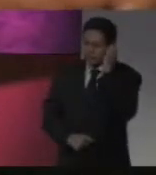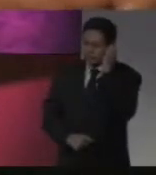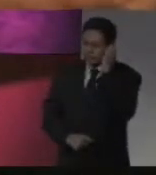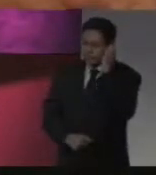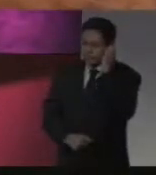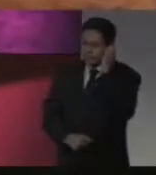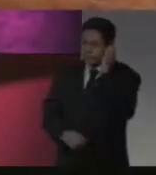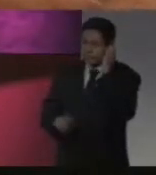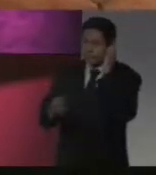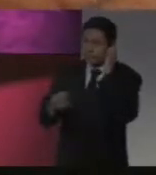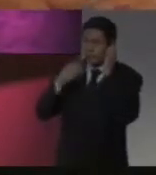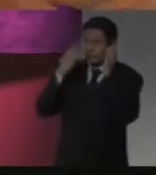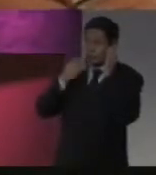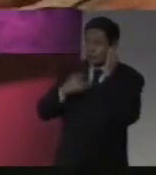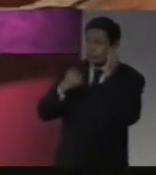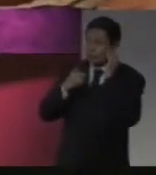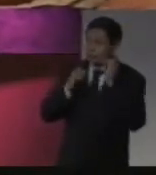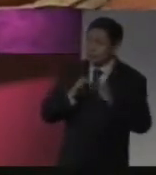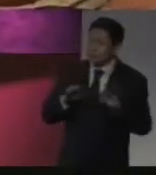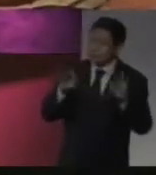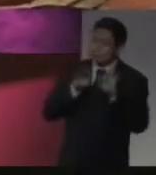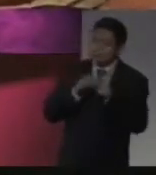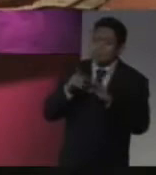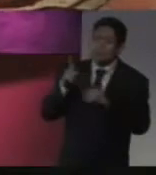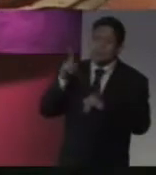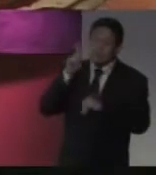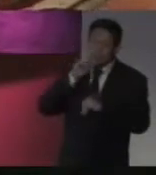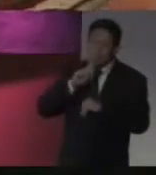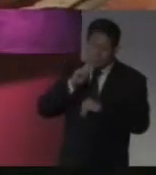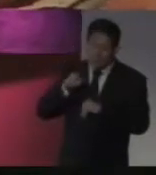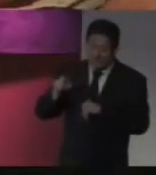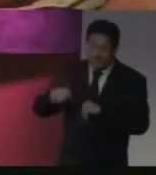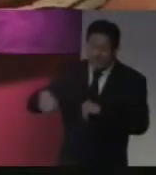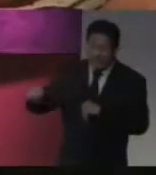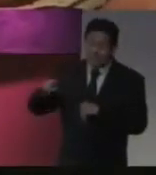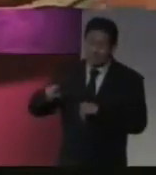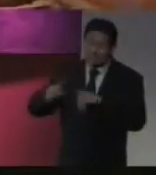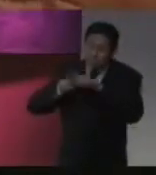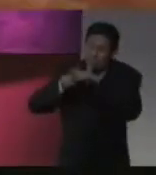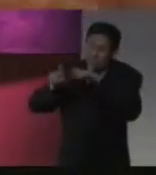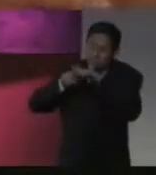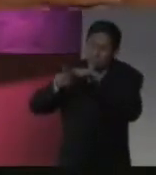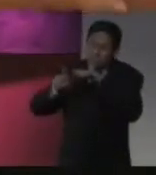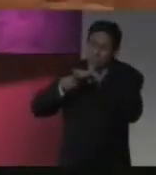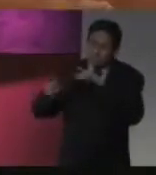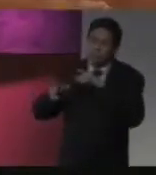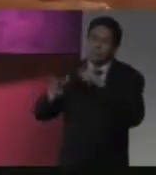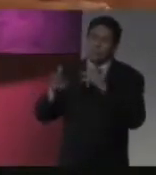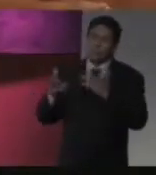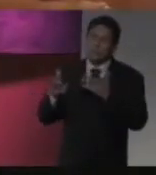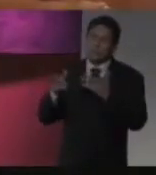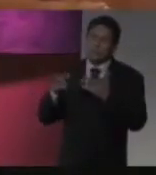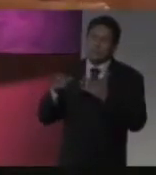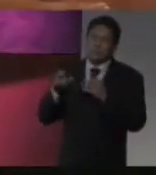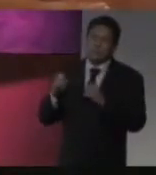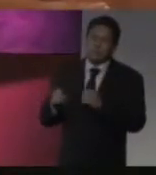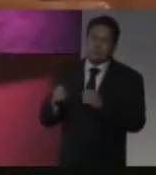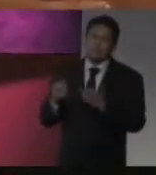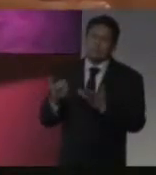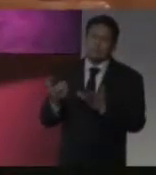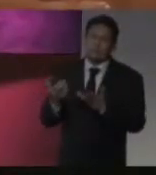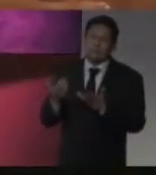plantearnos que las mujeres en este contexto han tenido que abarcar de sus